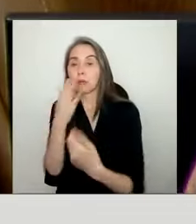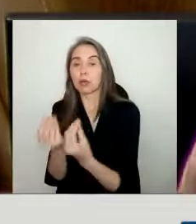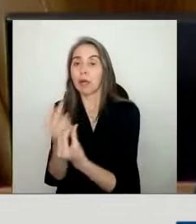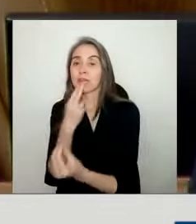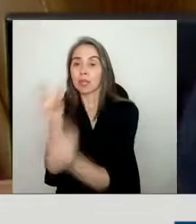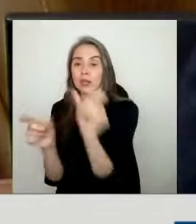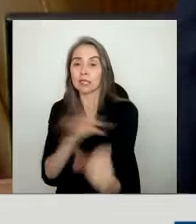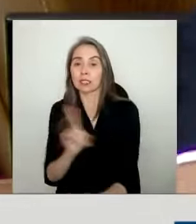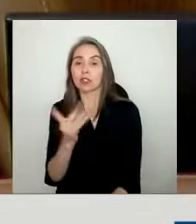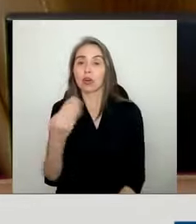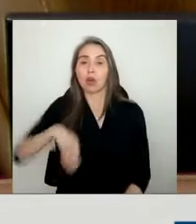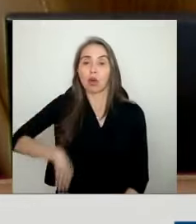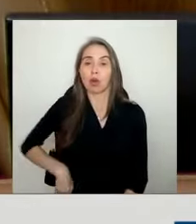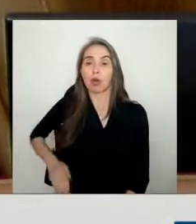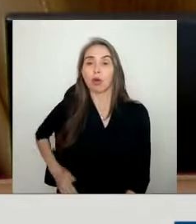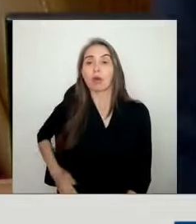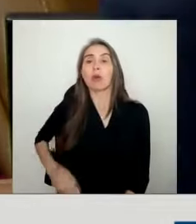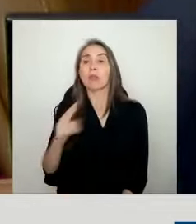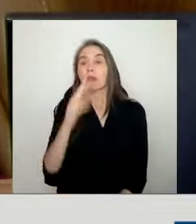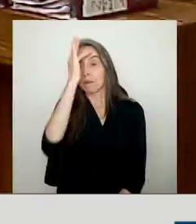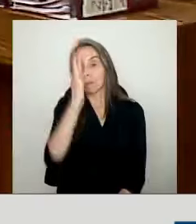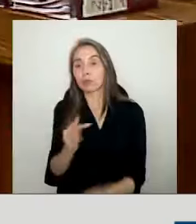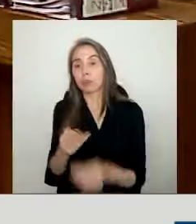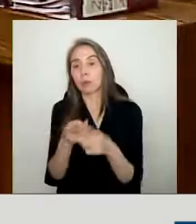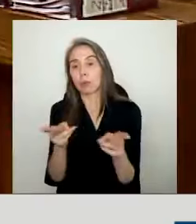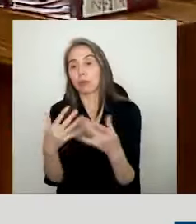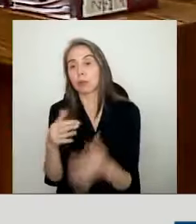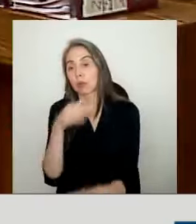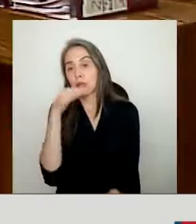funcionarios públicos he dicho presidenta Muchas gracias